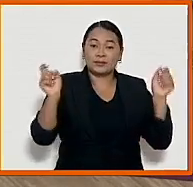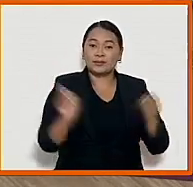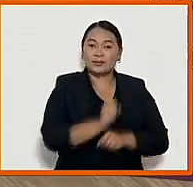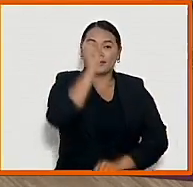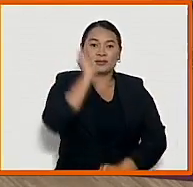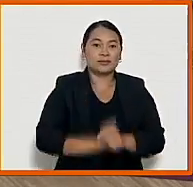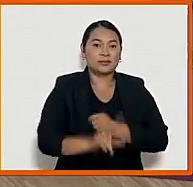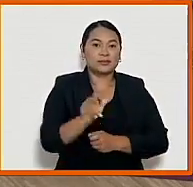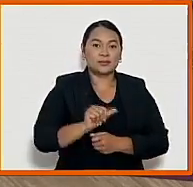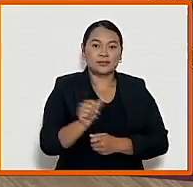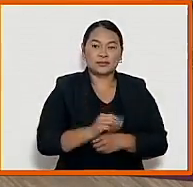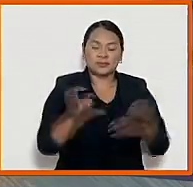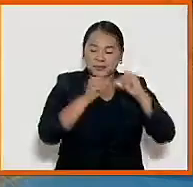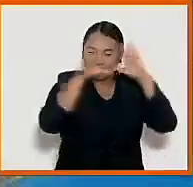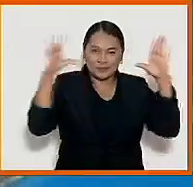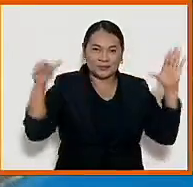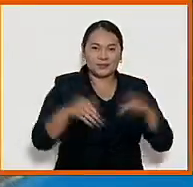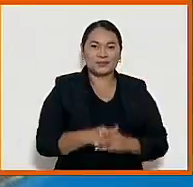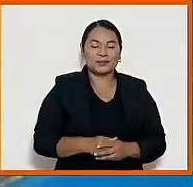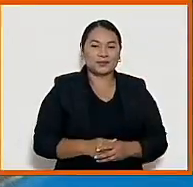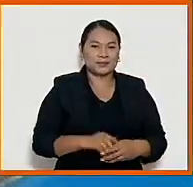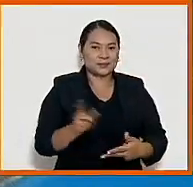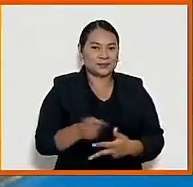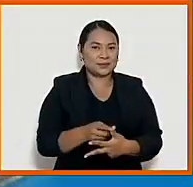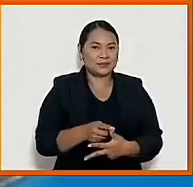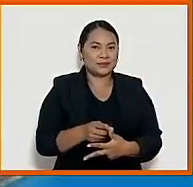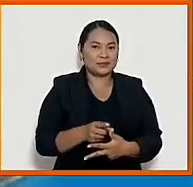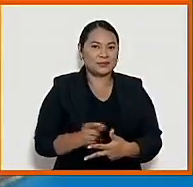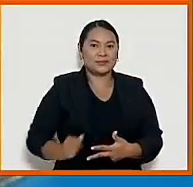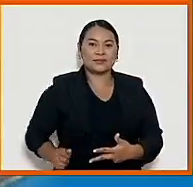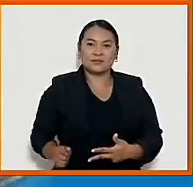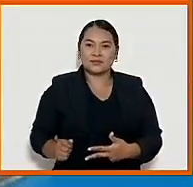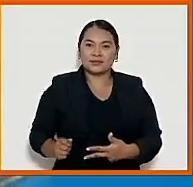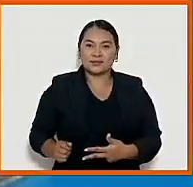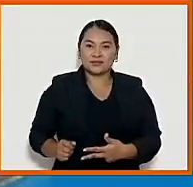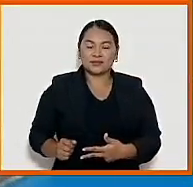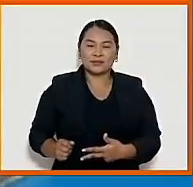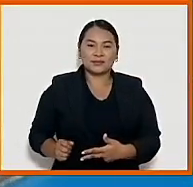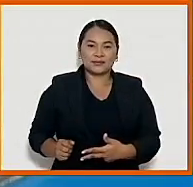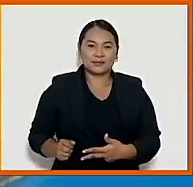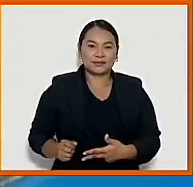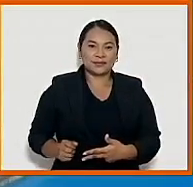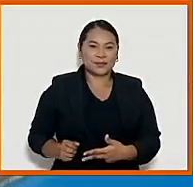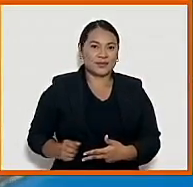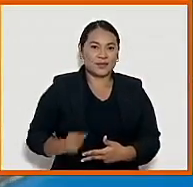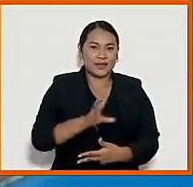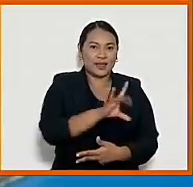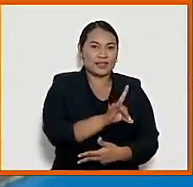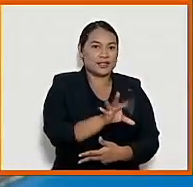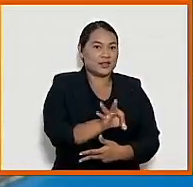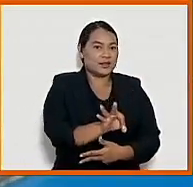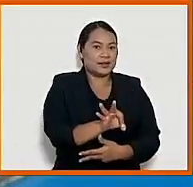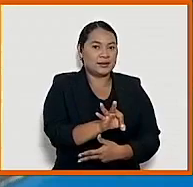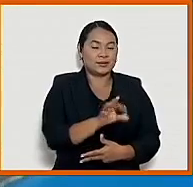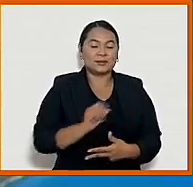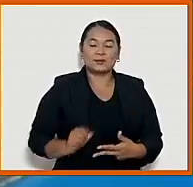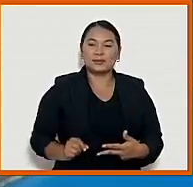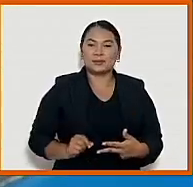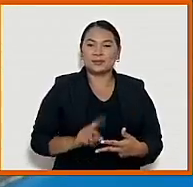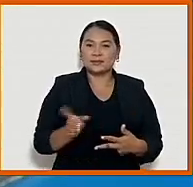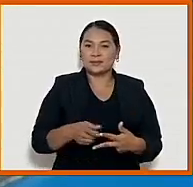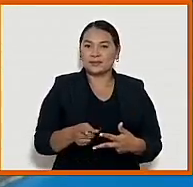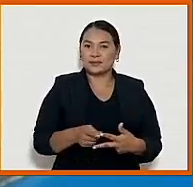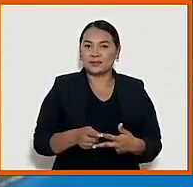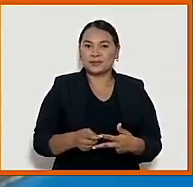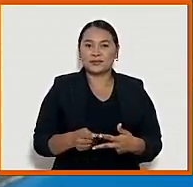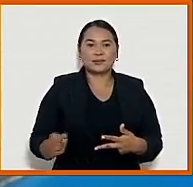esta mañana. Viene tu primer número ganador y este es... El 89, segundo número